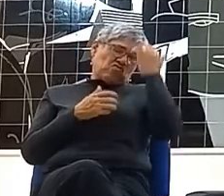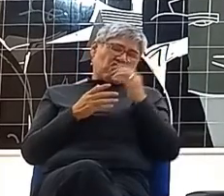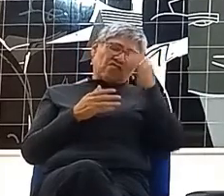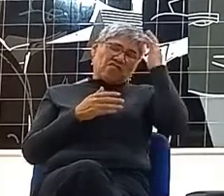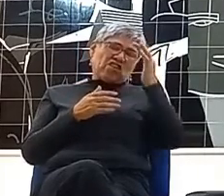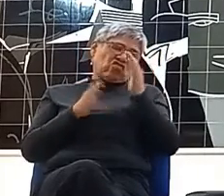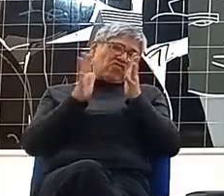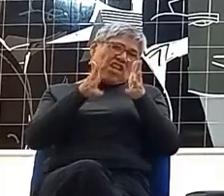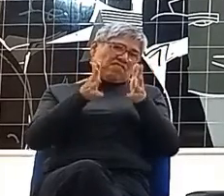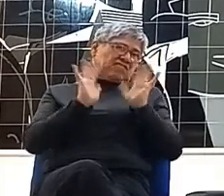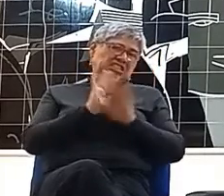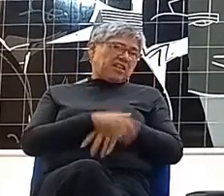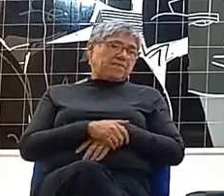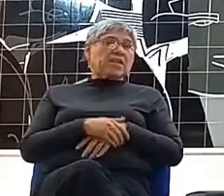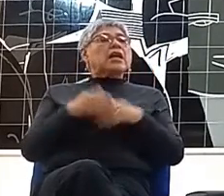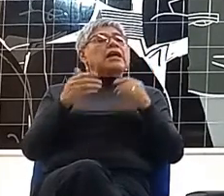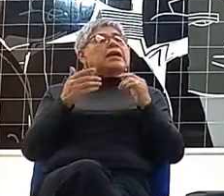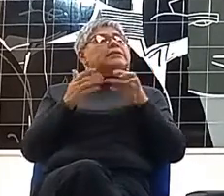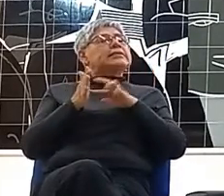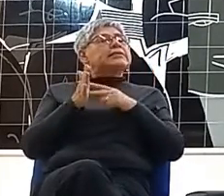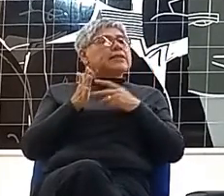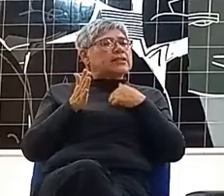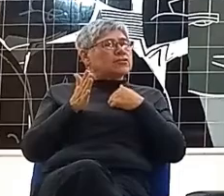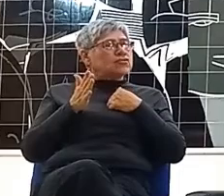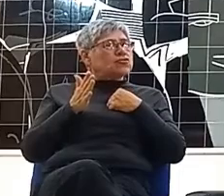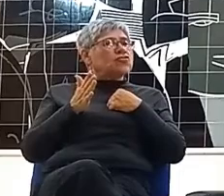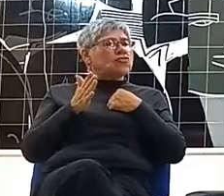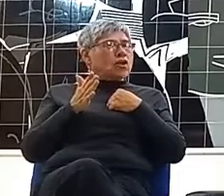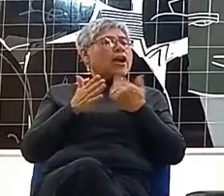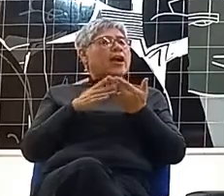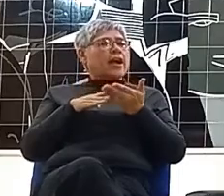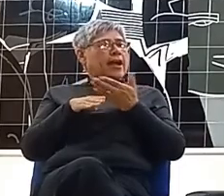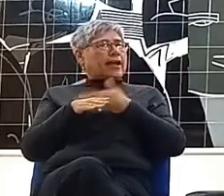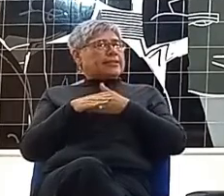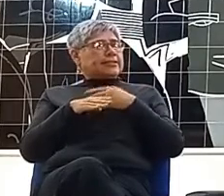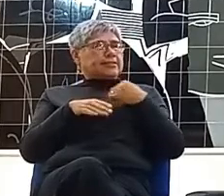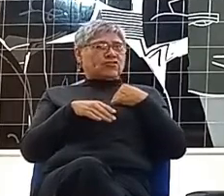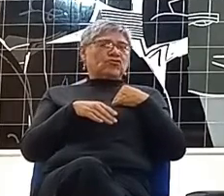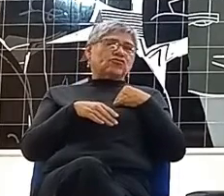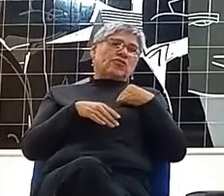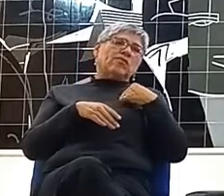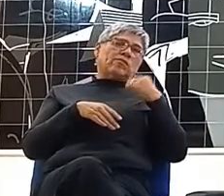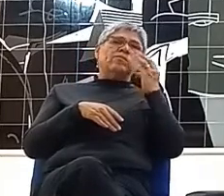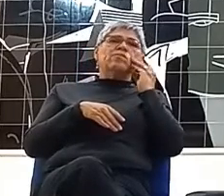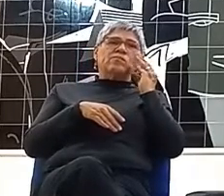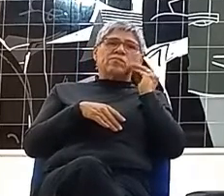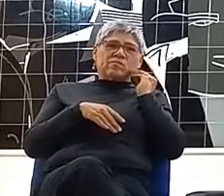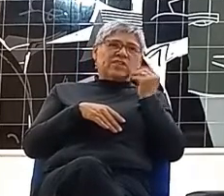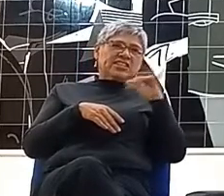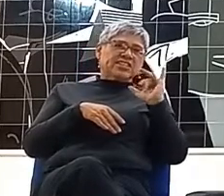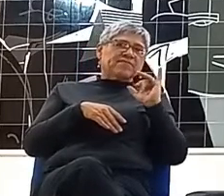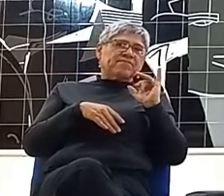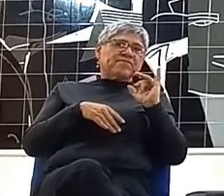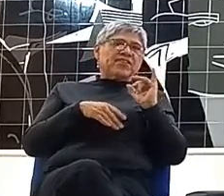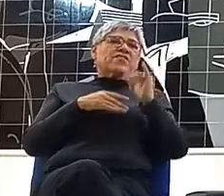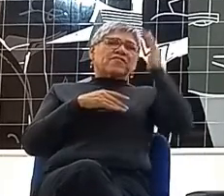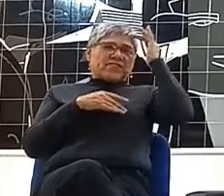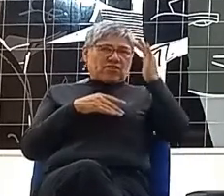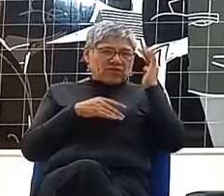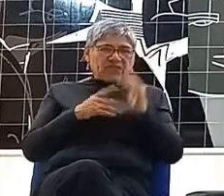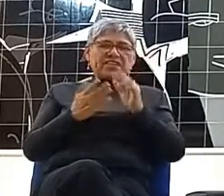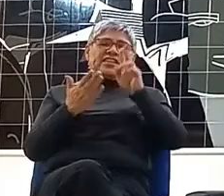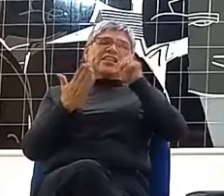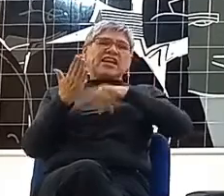de filosofía, es porque había tenido como una experiencia mixta entre la filosofía y la